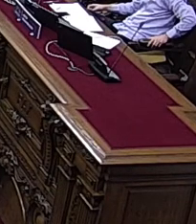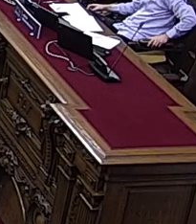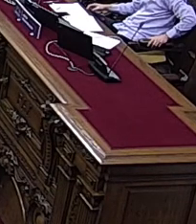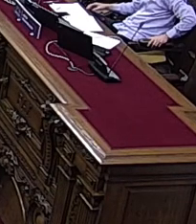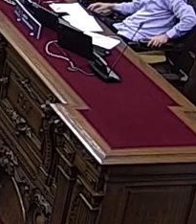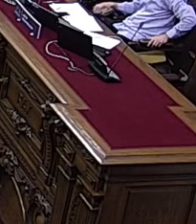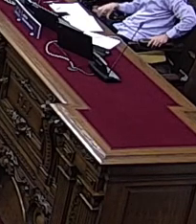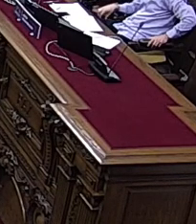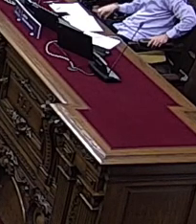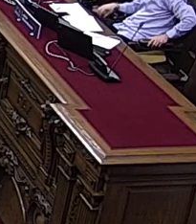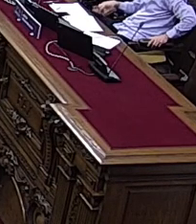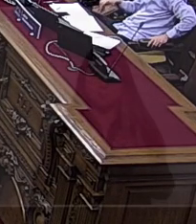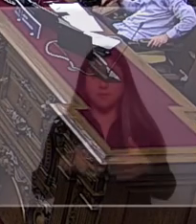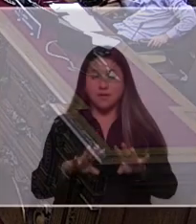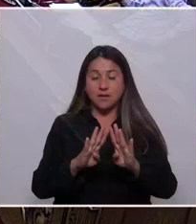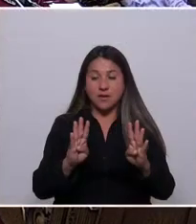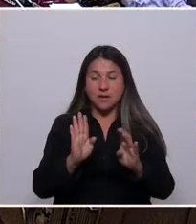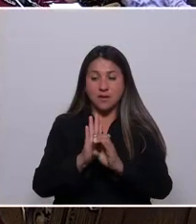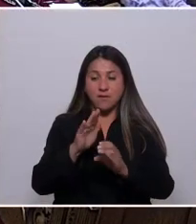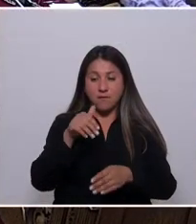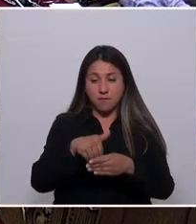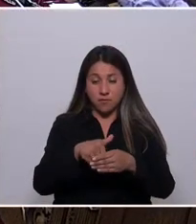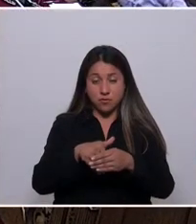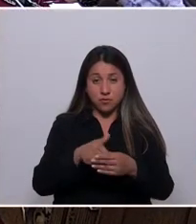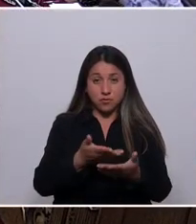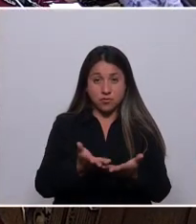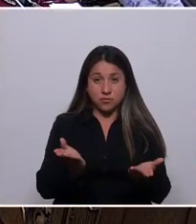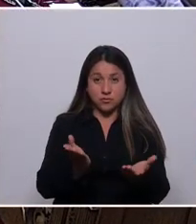Han emitido su voto, señoras y señores convencionales.